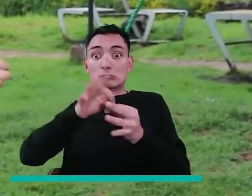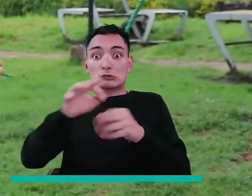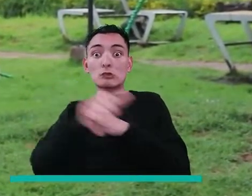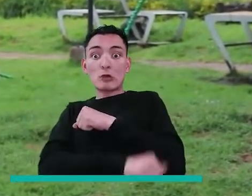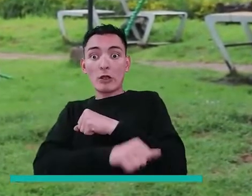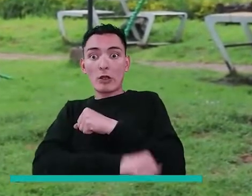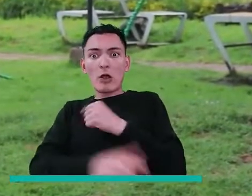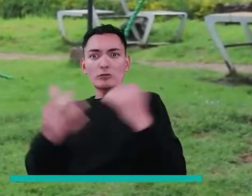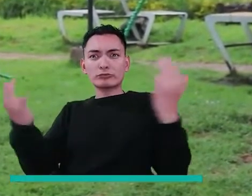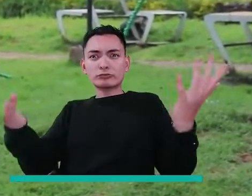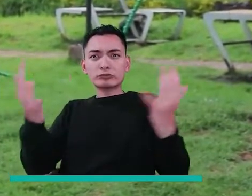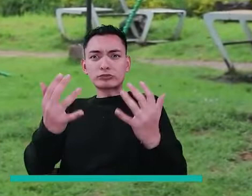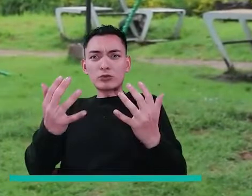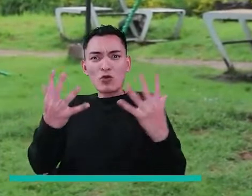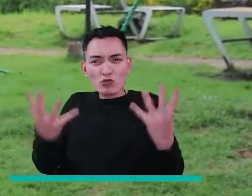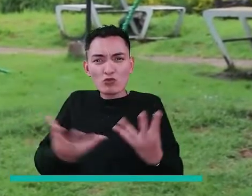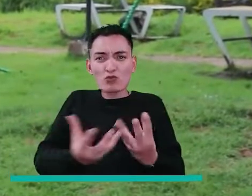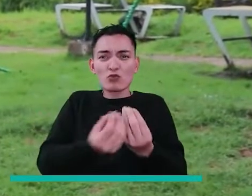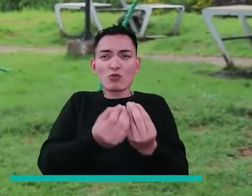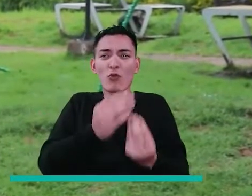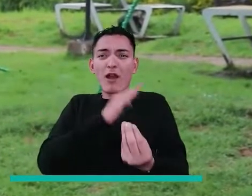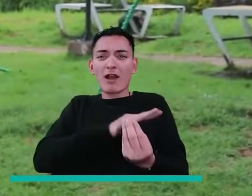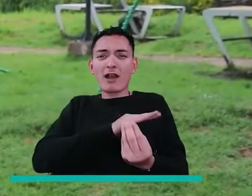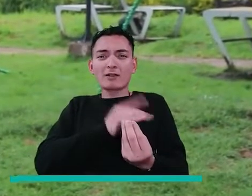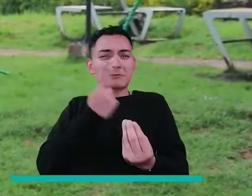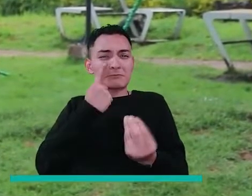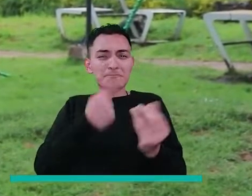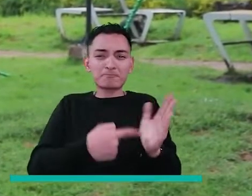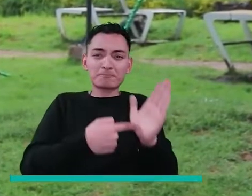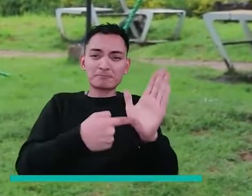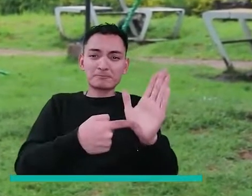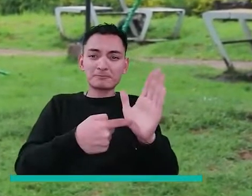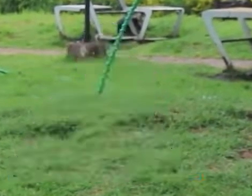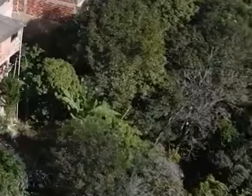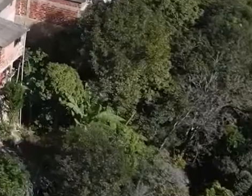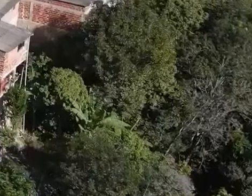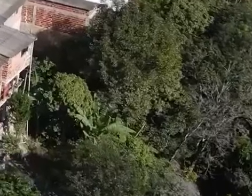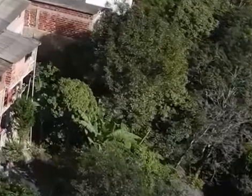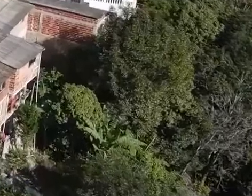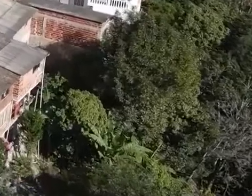del departamento de Boyacá. Esto se vivió en la cumbre de alcaldes.